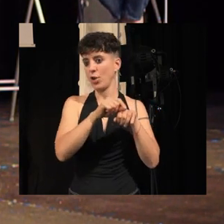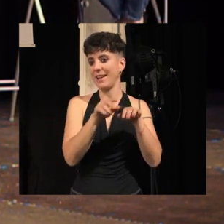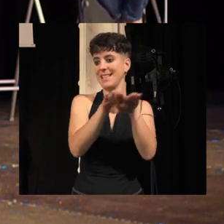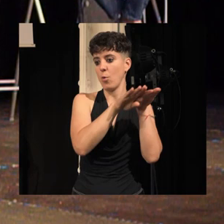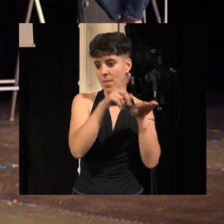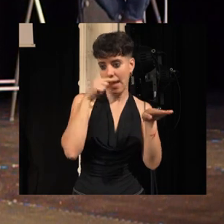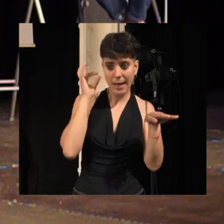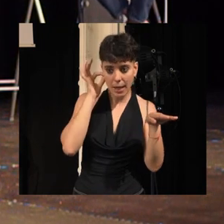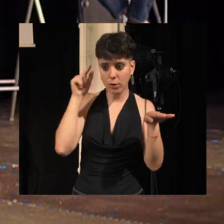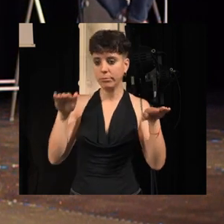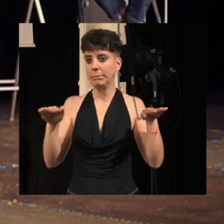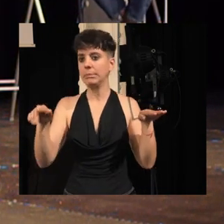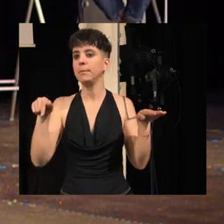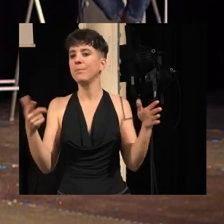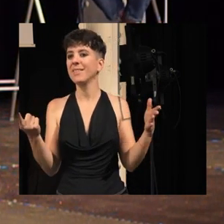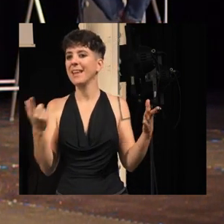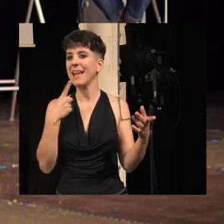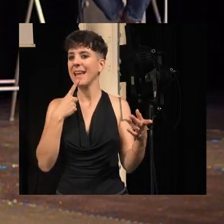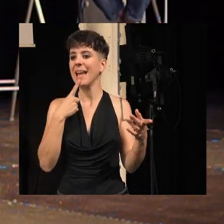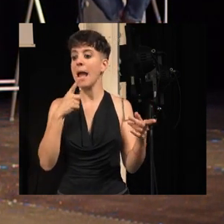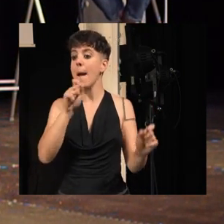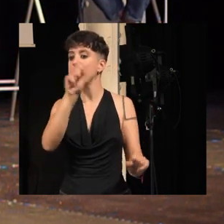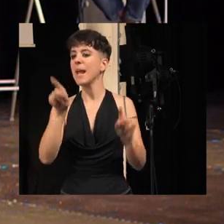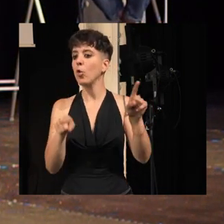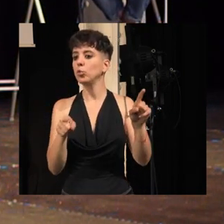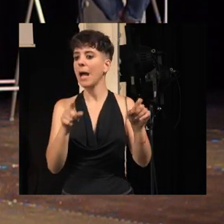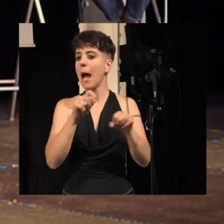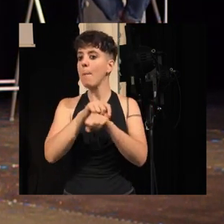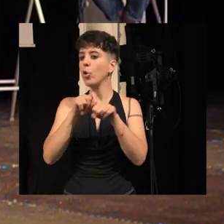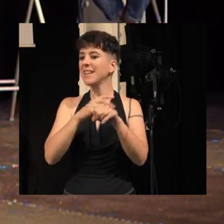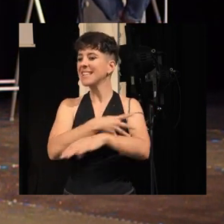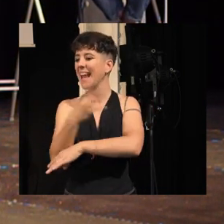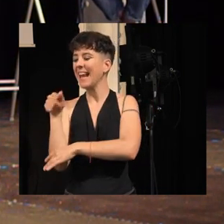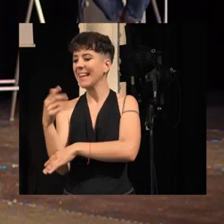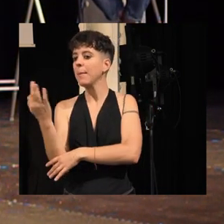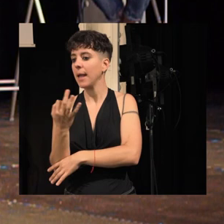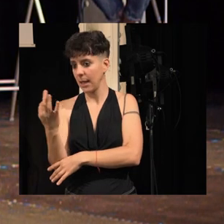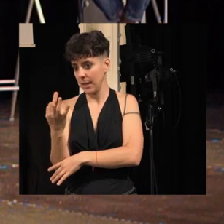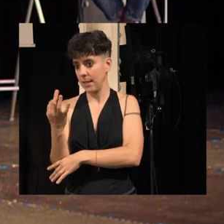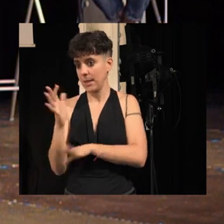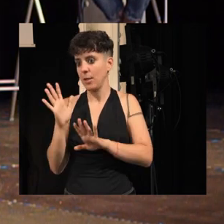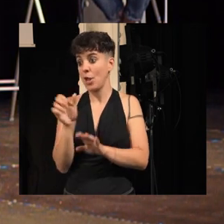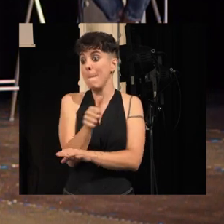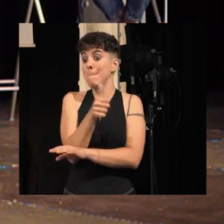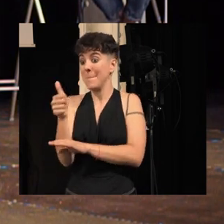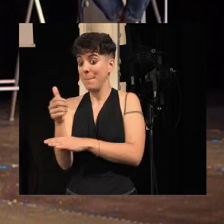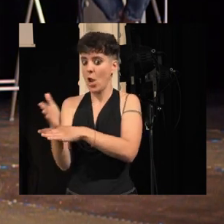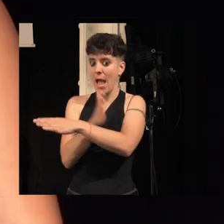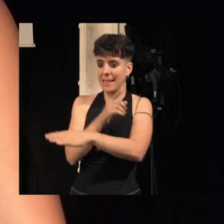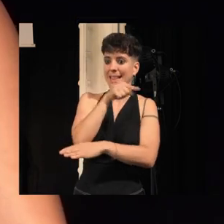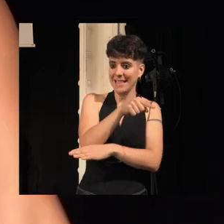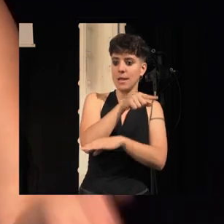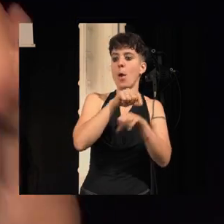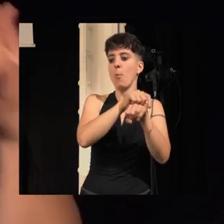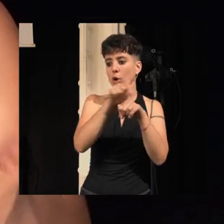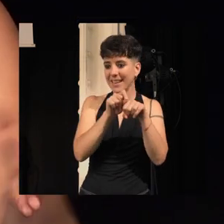género para responder a la pregunta: ¿qué son las políticas LGTB? Y respondamos primero a la pregunta: ¿qué son las políticas de igualdad de género?